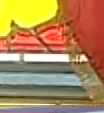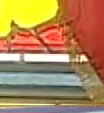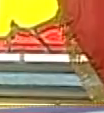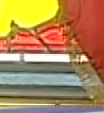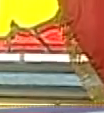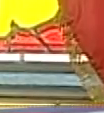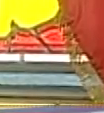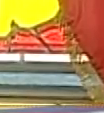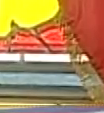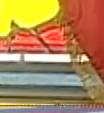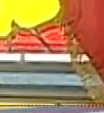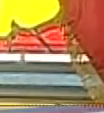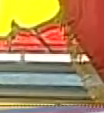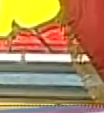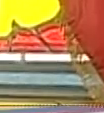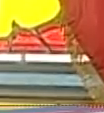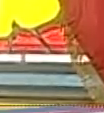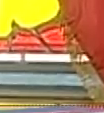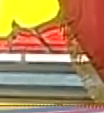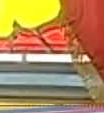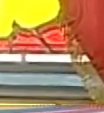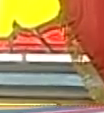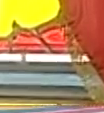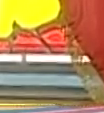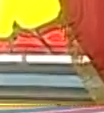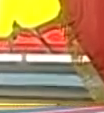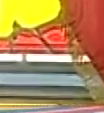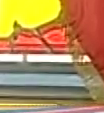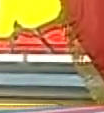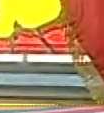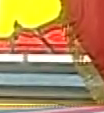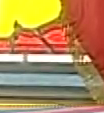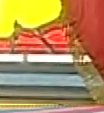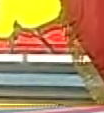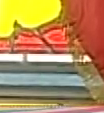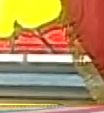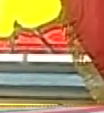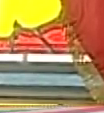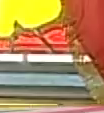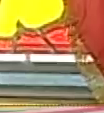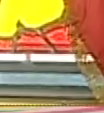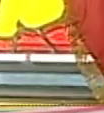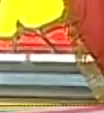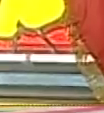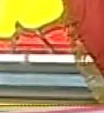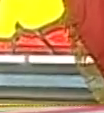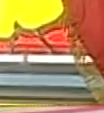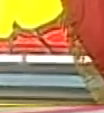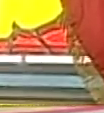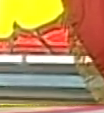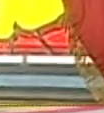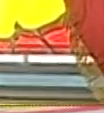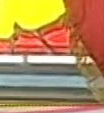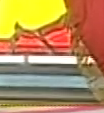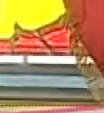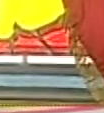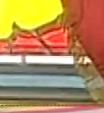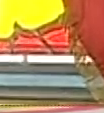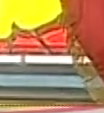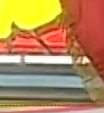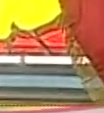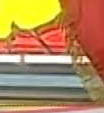educación, infraestructura, vialidad, etcétera. Luego de la presentación, presidente,